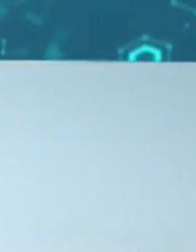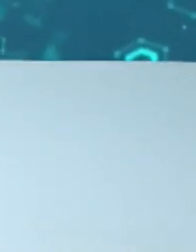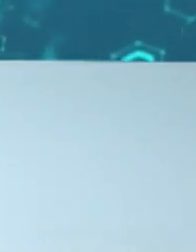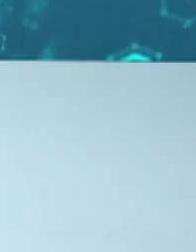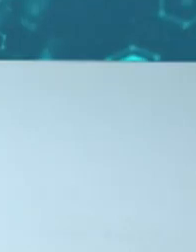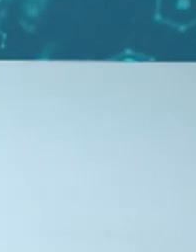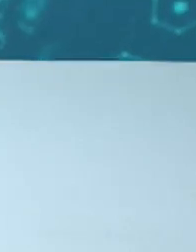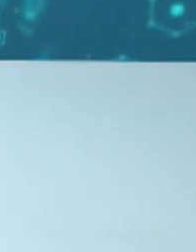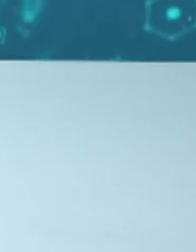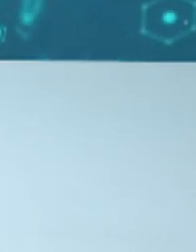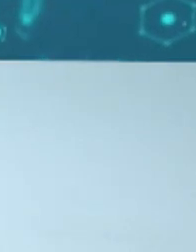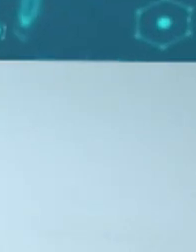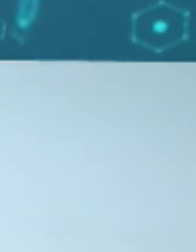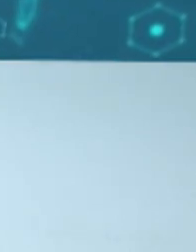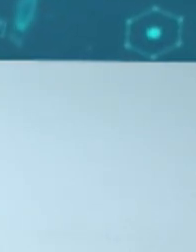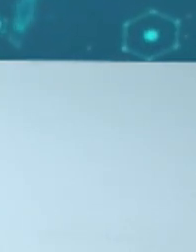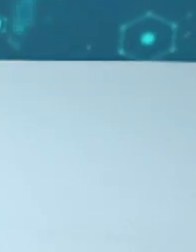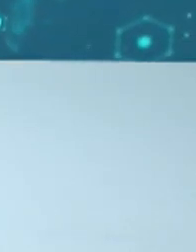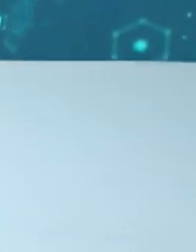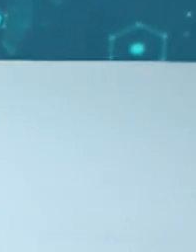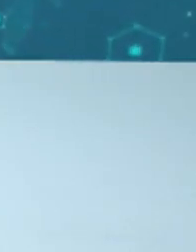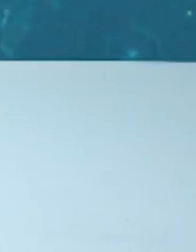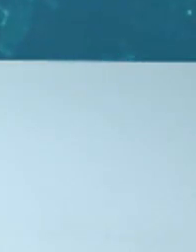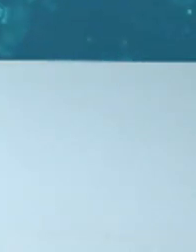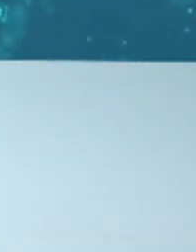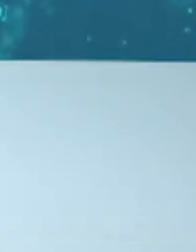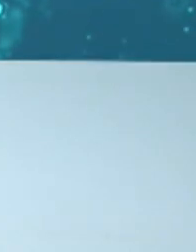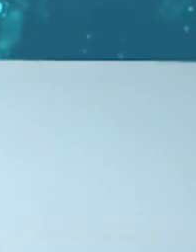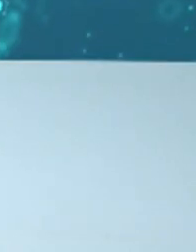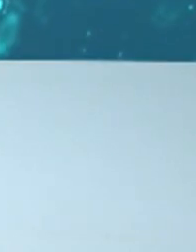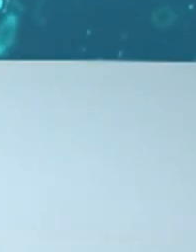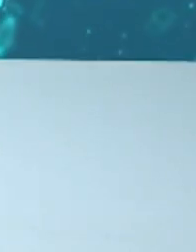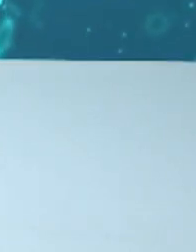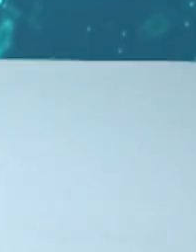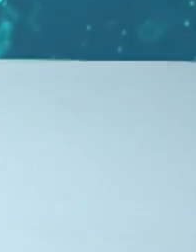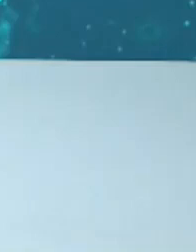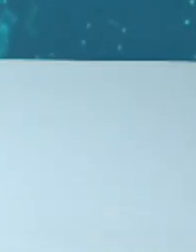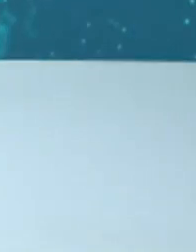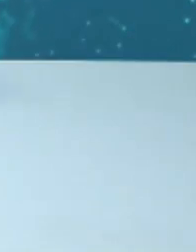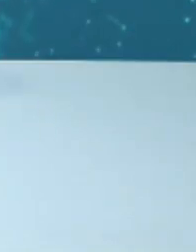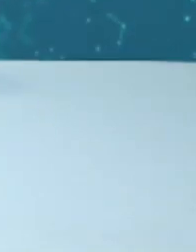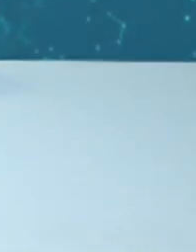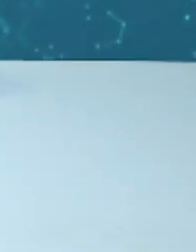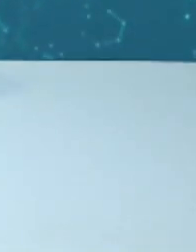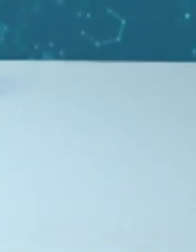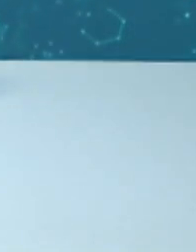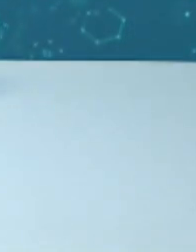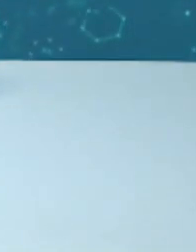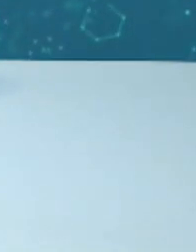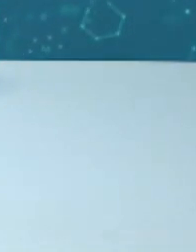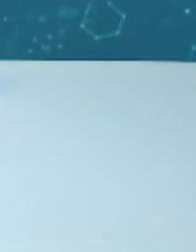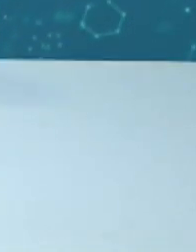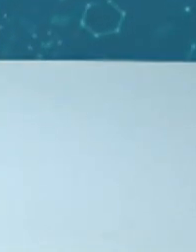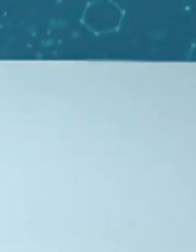márgenes de este evento celebrado acá en Buenos Aires, no te olvides que Maizar es la asociación